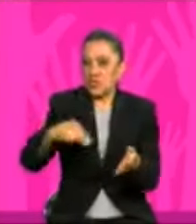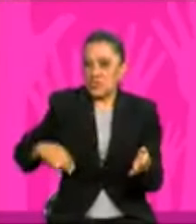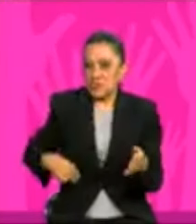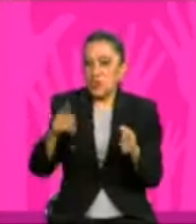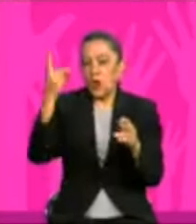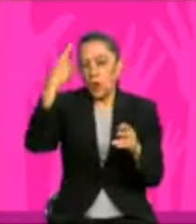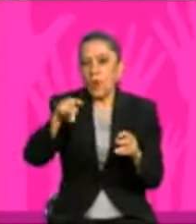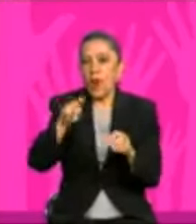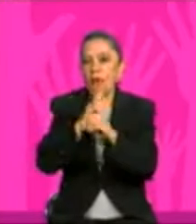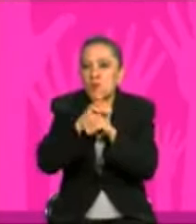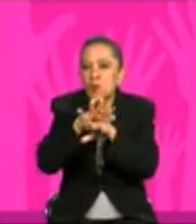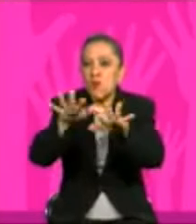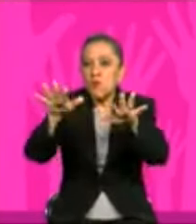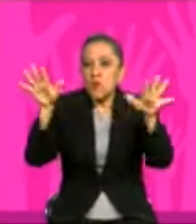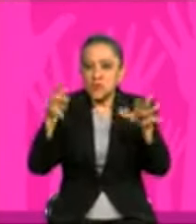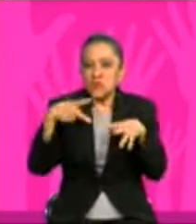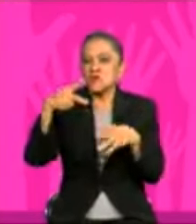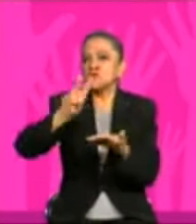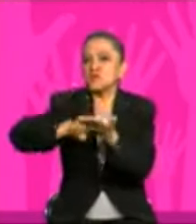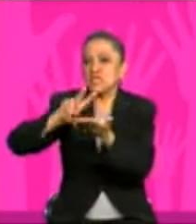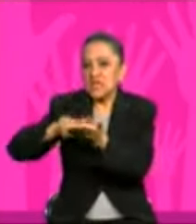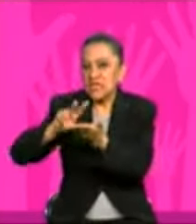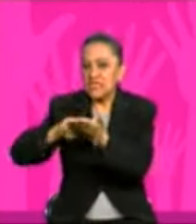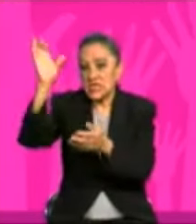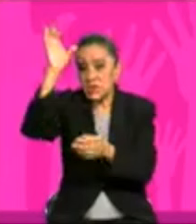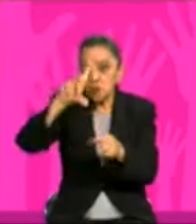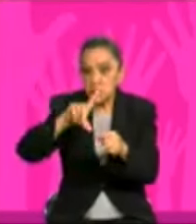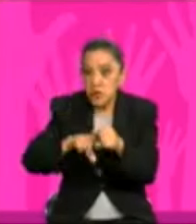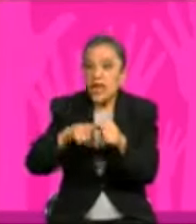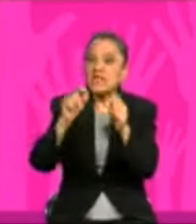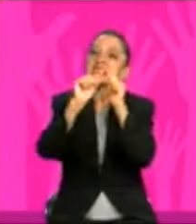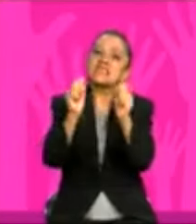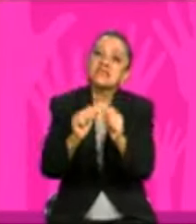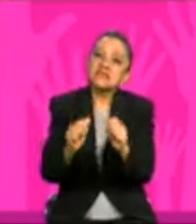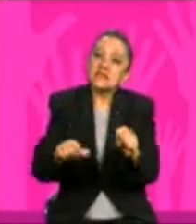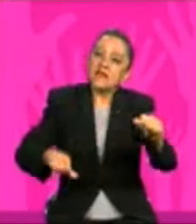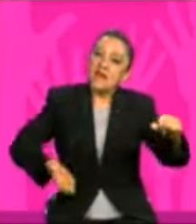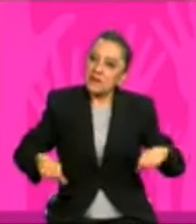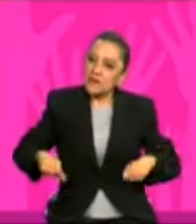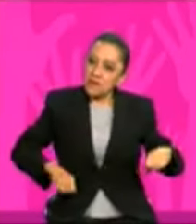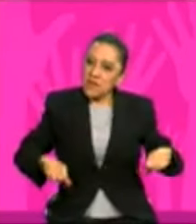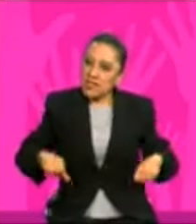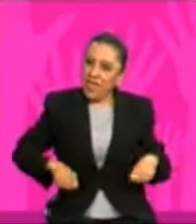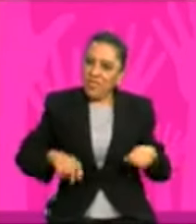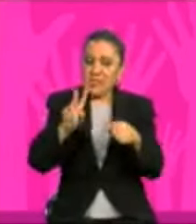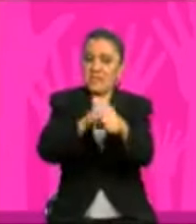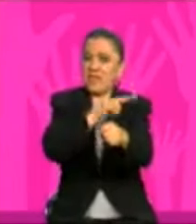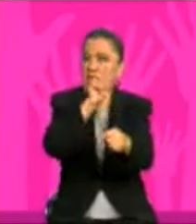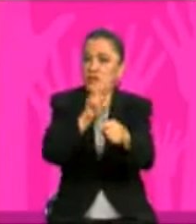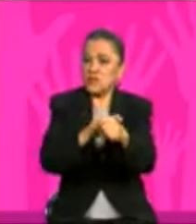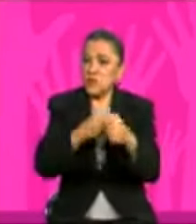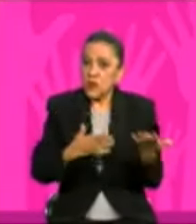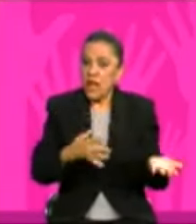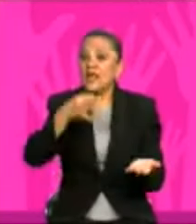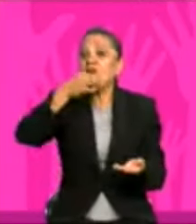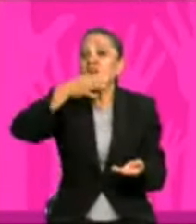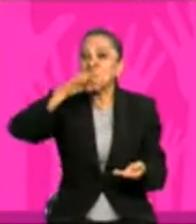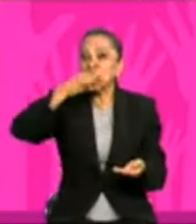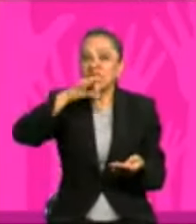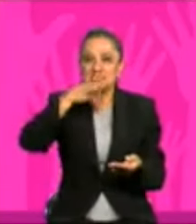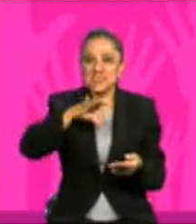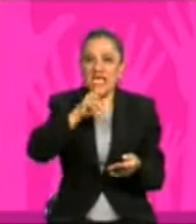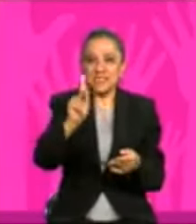riquezas culturales, sus artesanías, sus actividades y atractivos naturales, sus fiestas